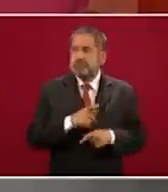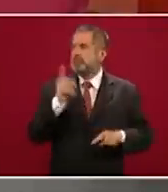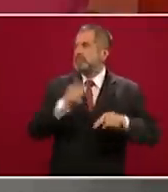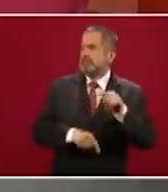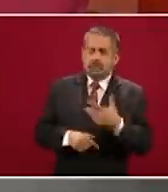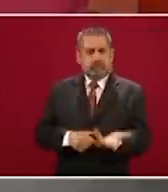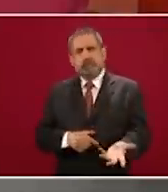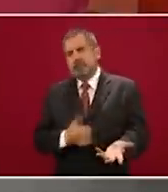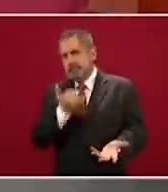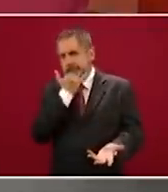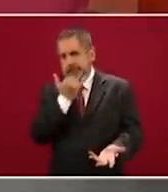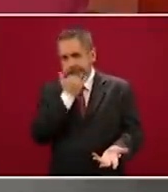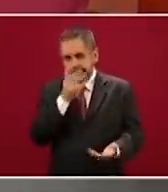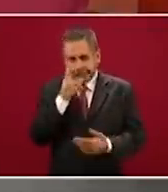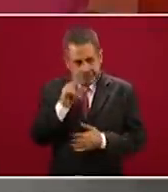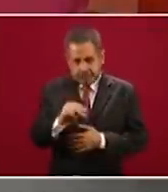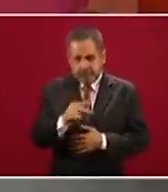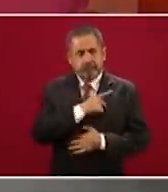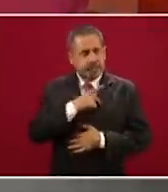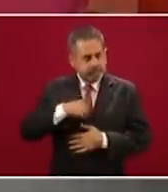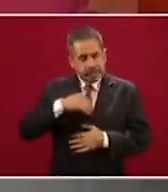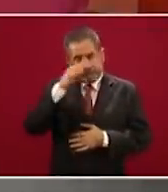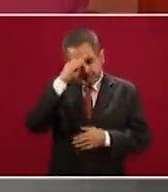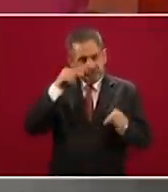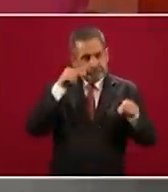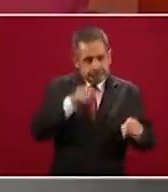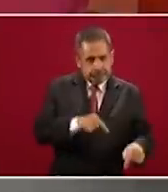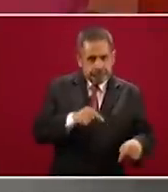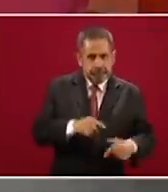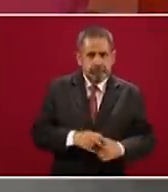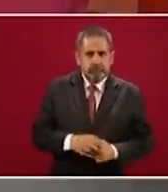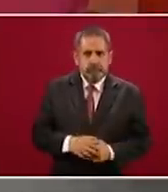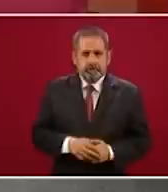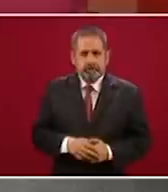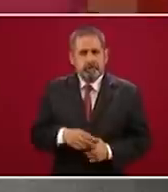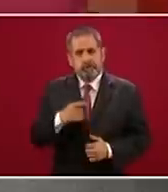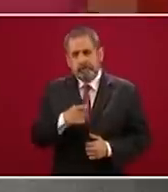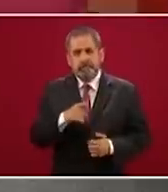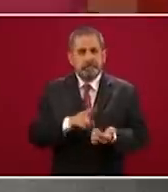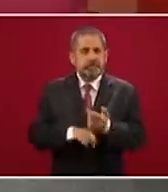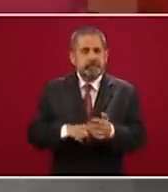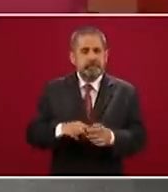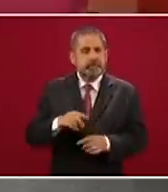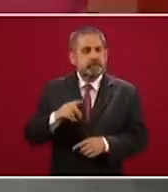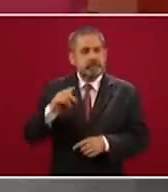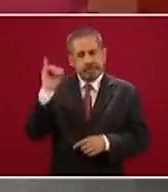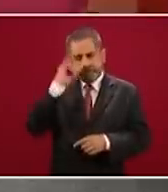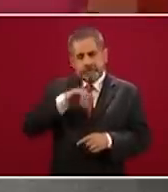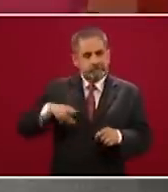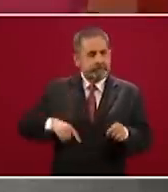no son tomados en cuenta. Cuando yo estuve de jefe de gobierno,